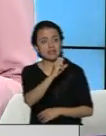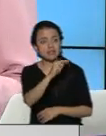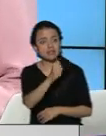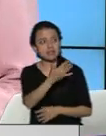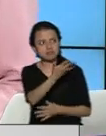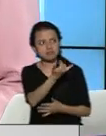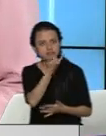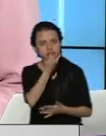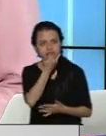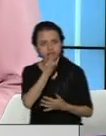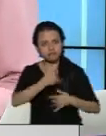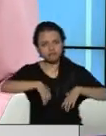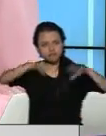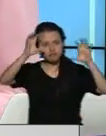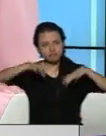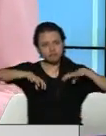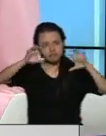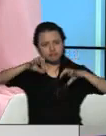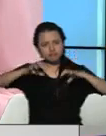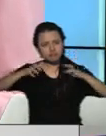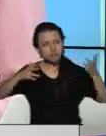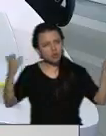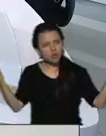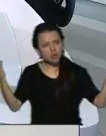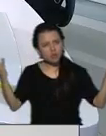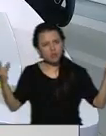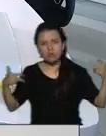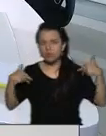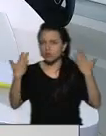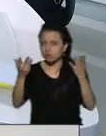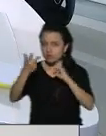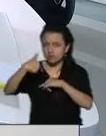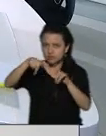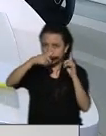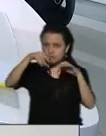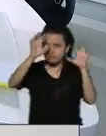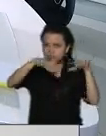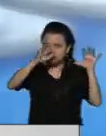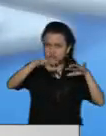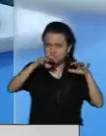que la tormenta que atraviesa esa zona del país se convierta en ciclón? Buenas tardes.